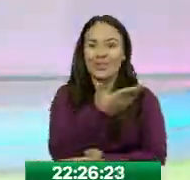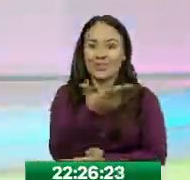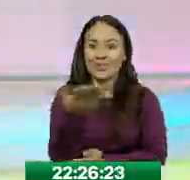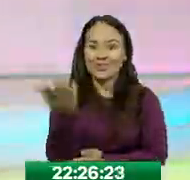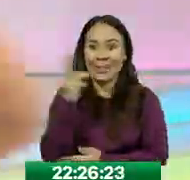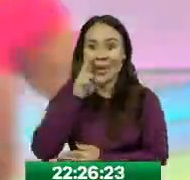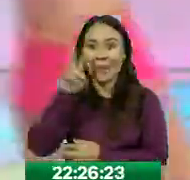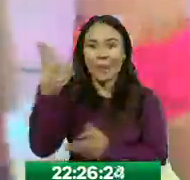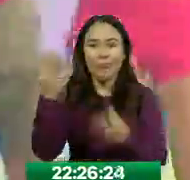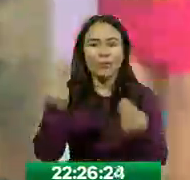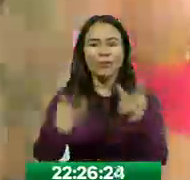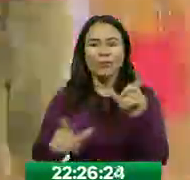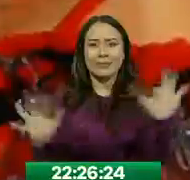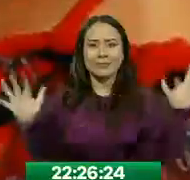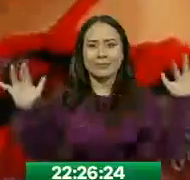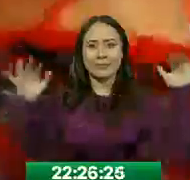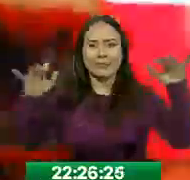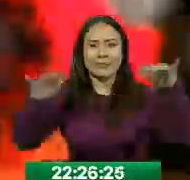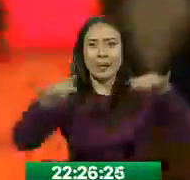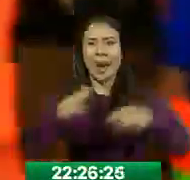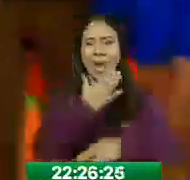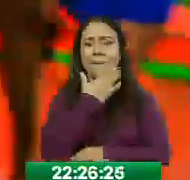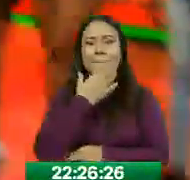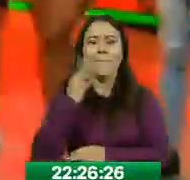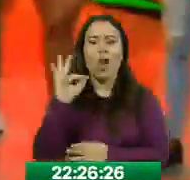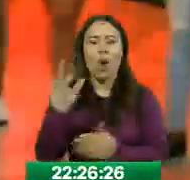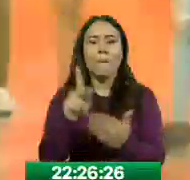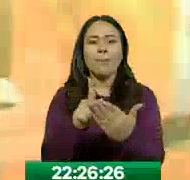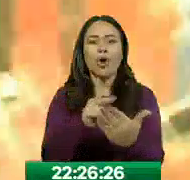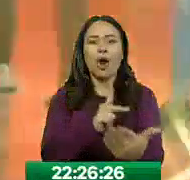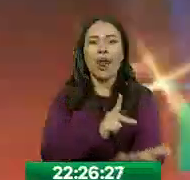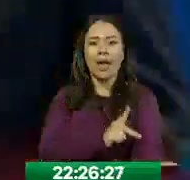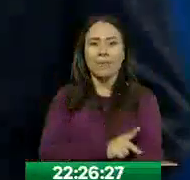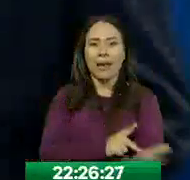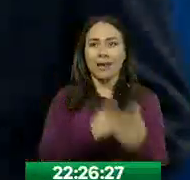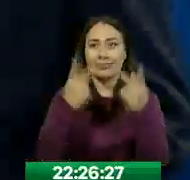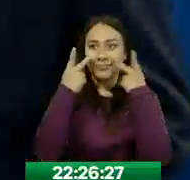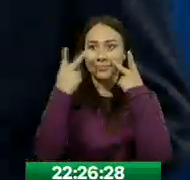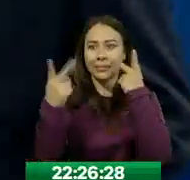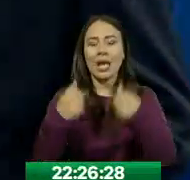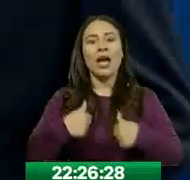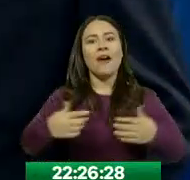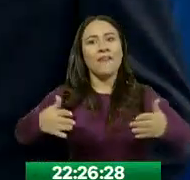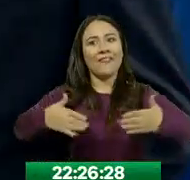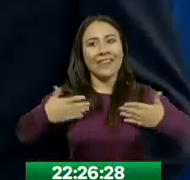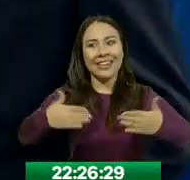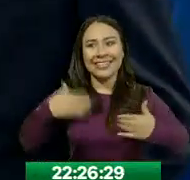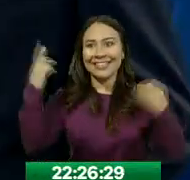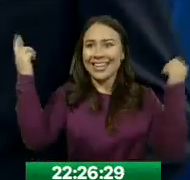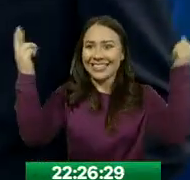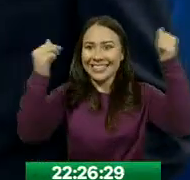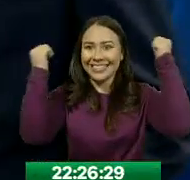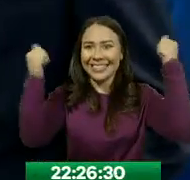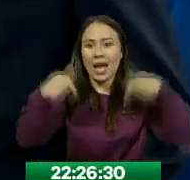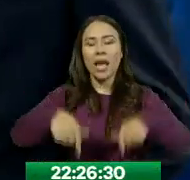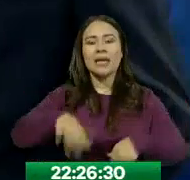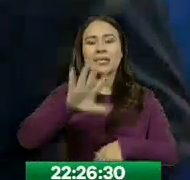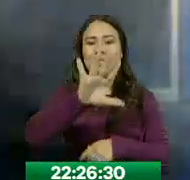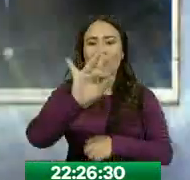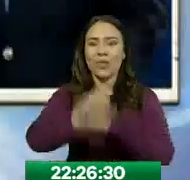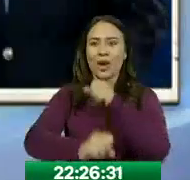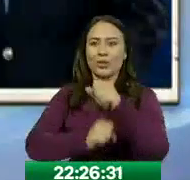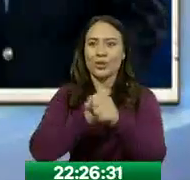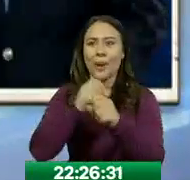de la teleaudiencia. Simplemente la mejor programación. Estamos muy contentos por celebrar los 58 años del primer canal del